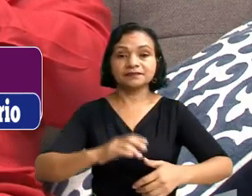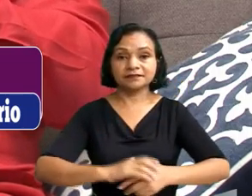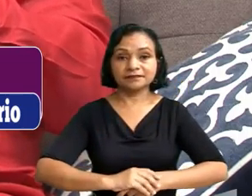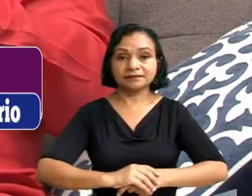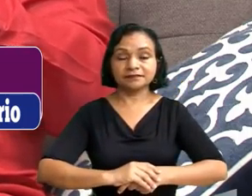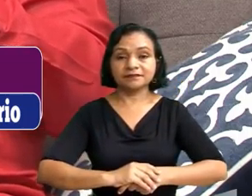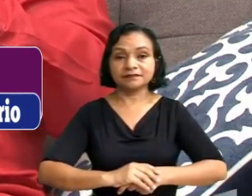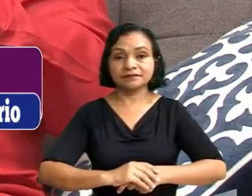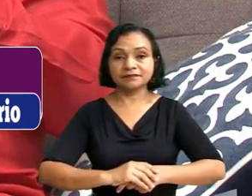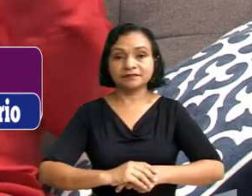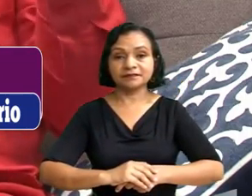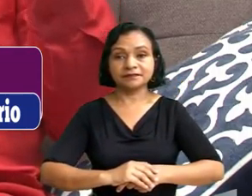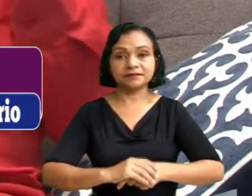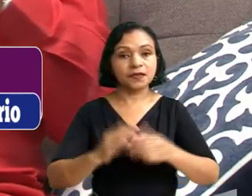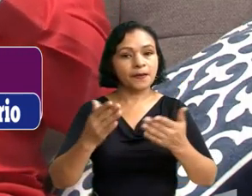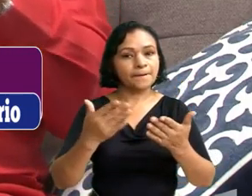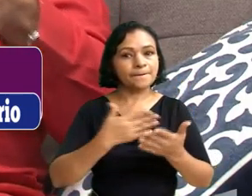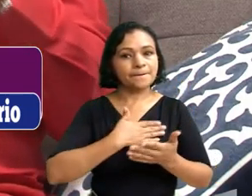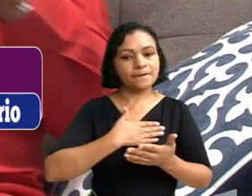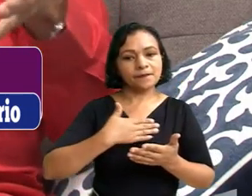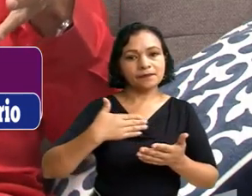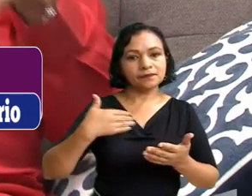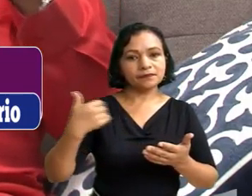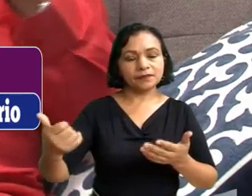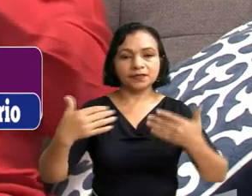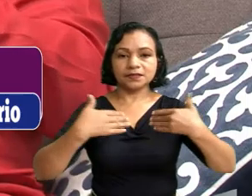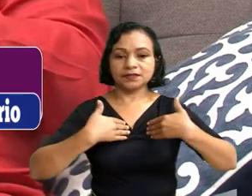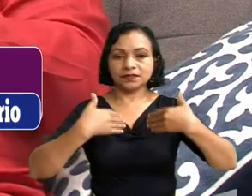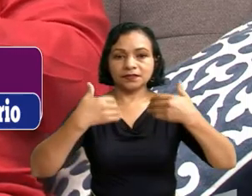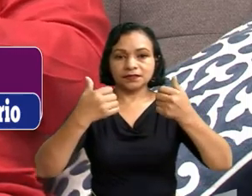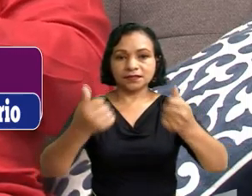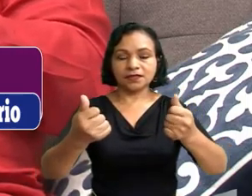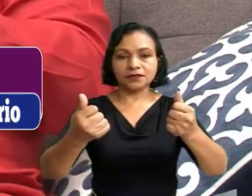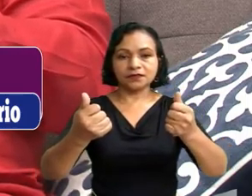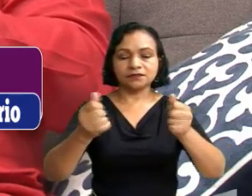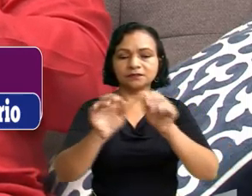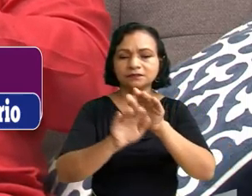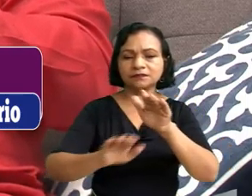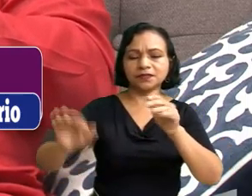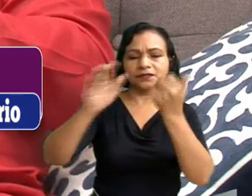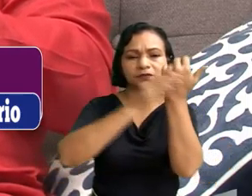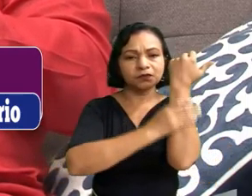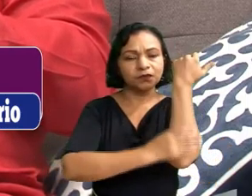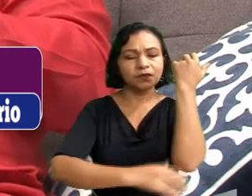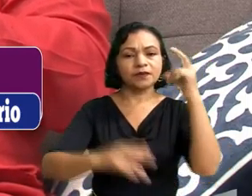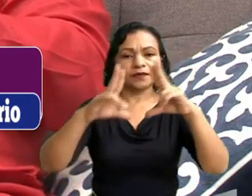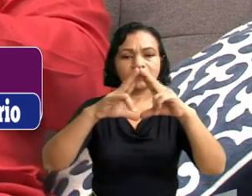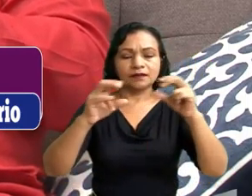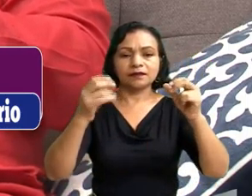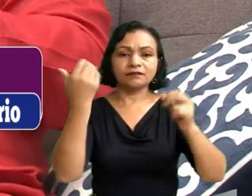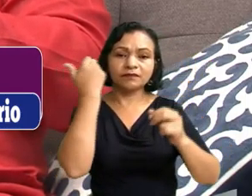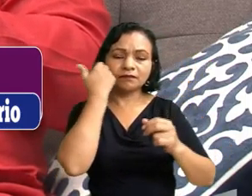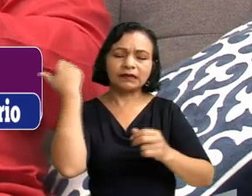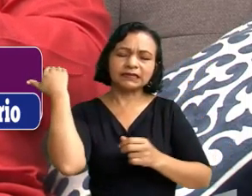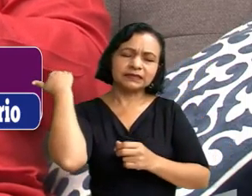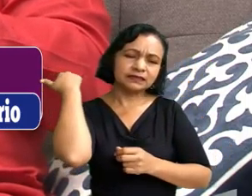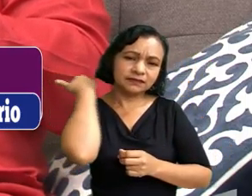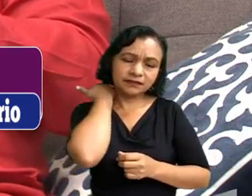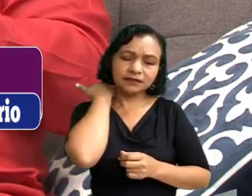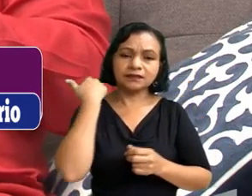hemos mejorado el equipamiento del saludo a la gente más pobres del país y enfermedades caras y